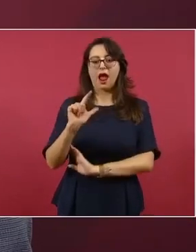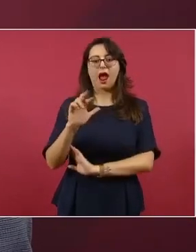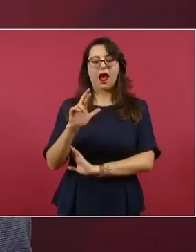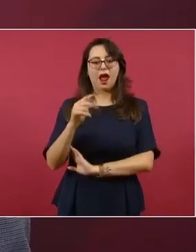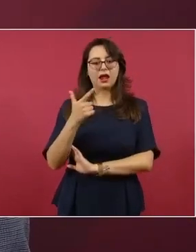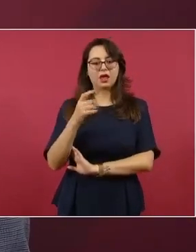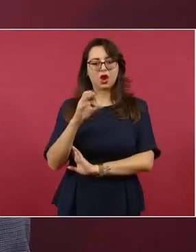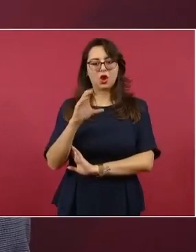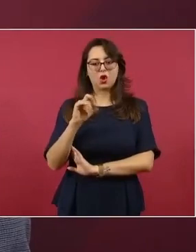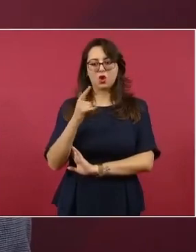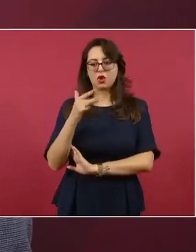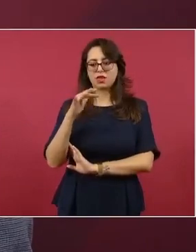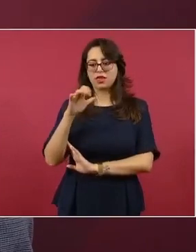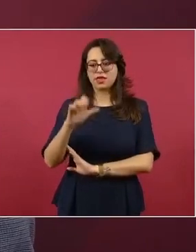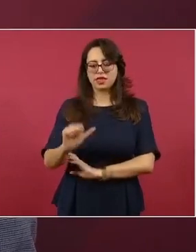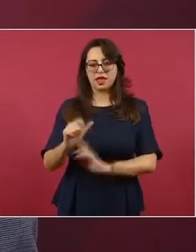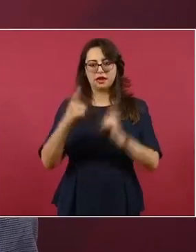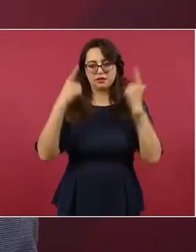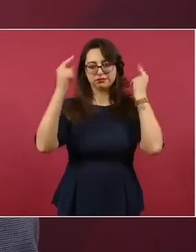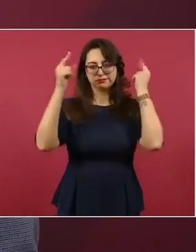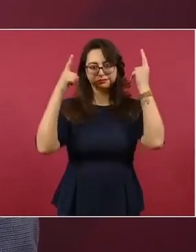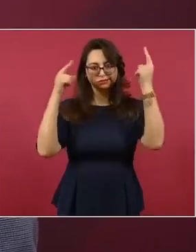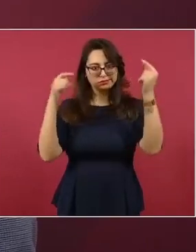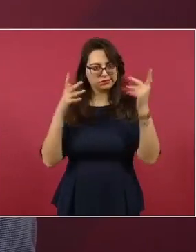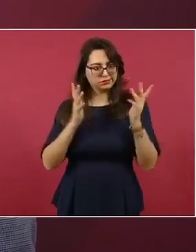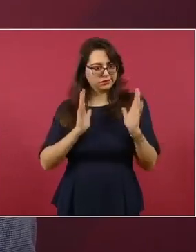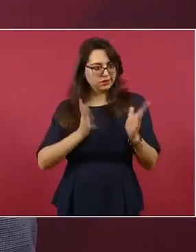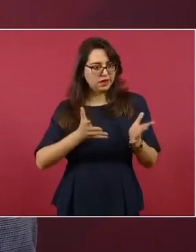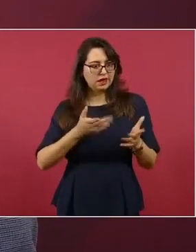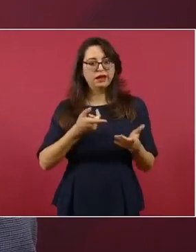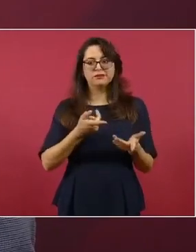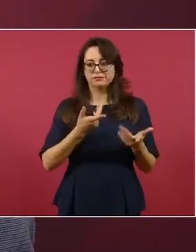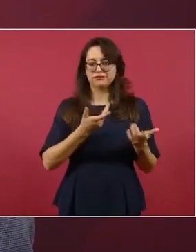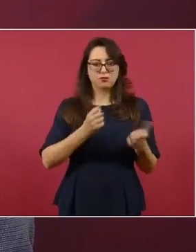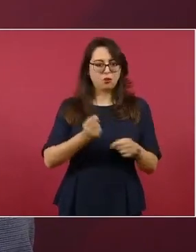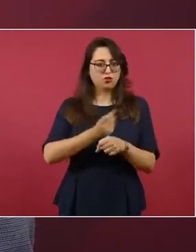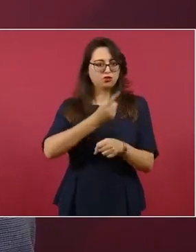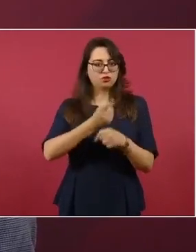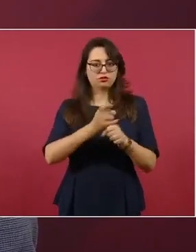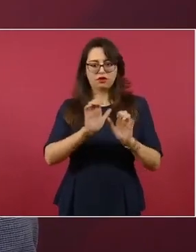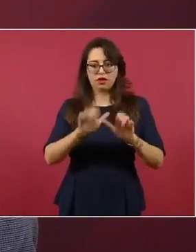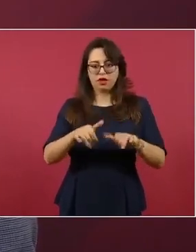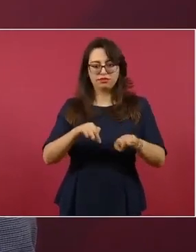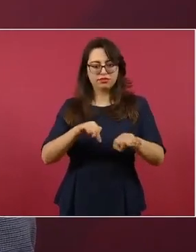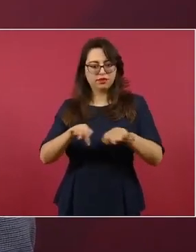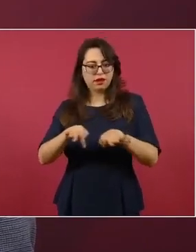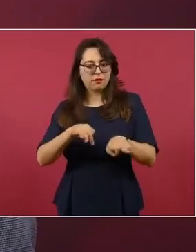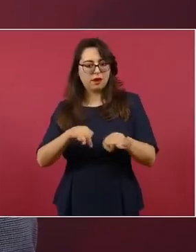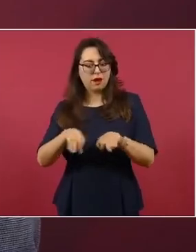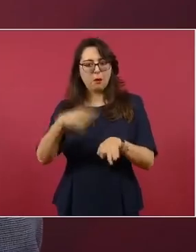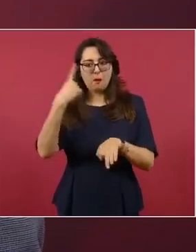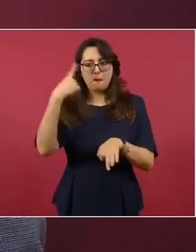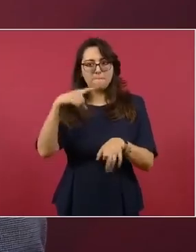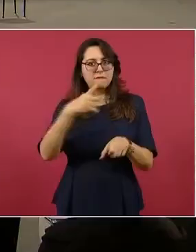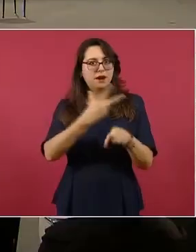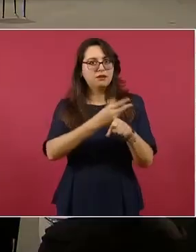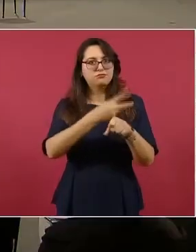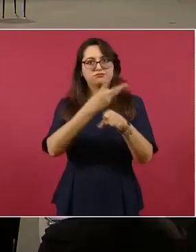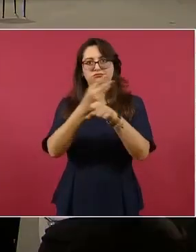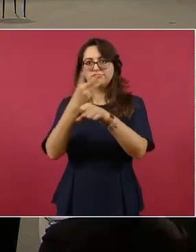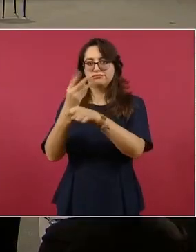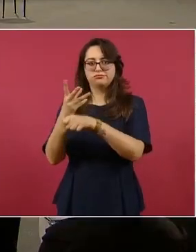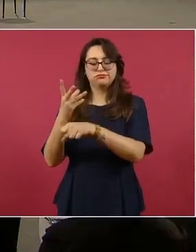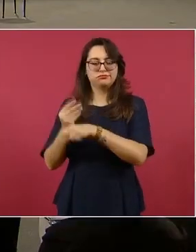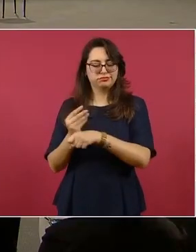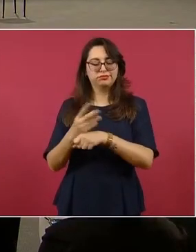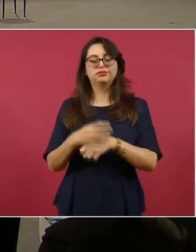puedan incorporarse a la investigación, mejoramiento y cuidado de las zonas arqueológicas en el entorno de la vía